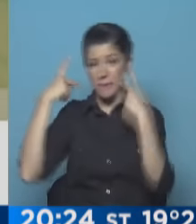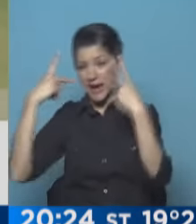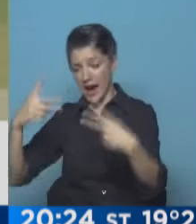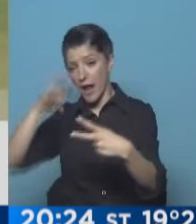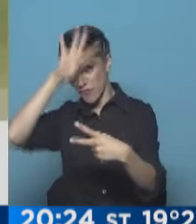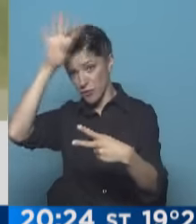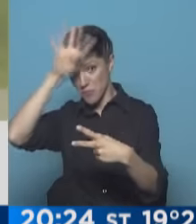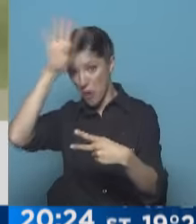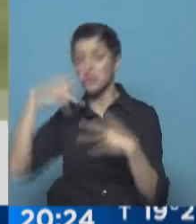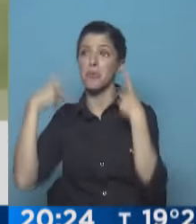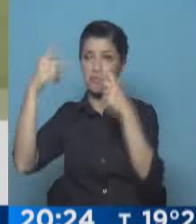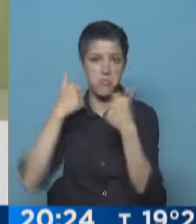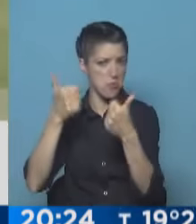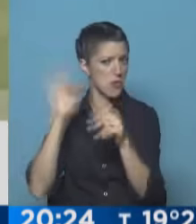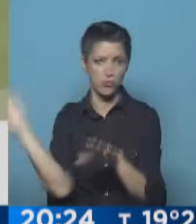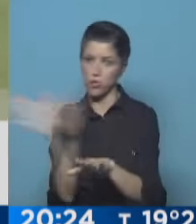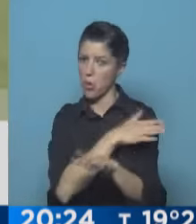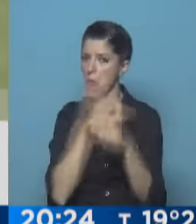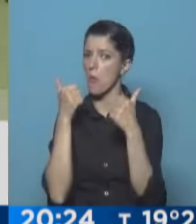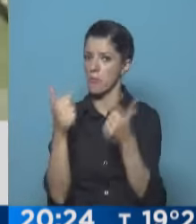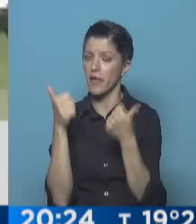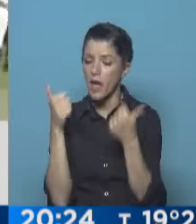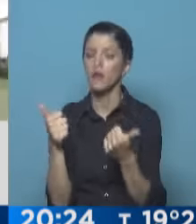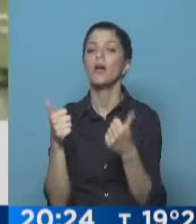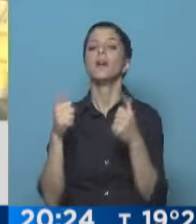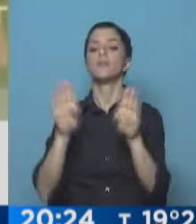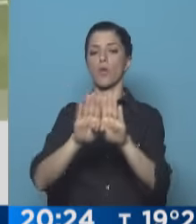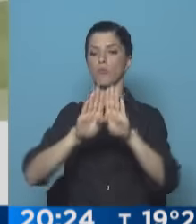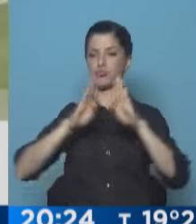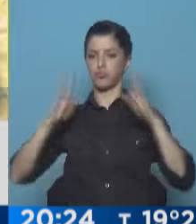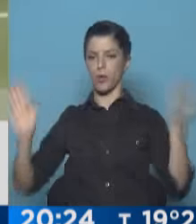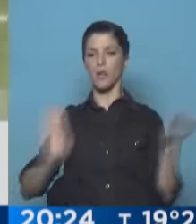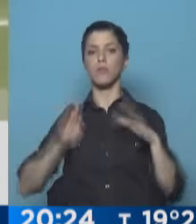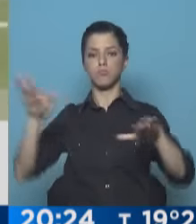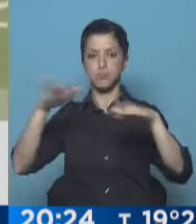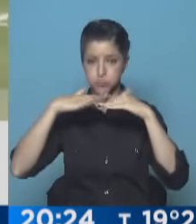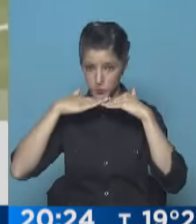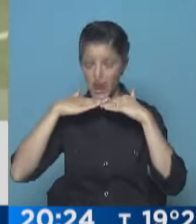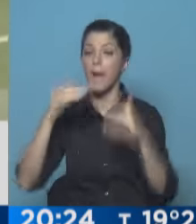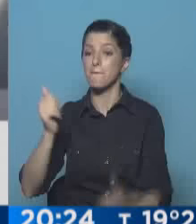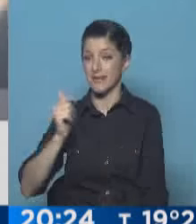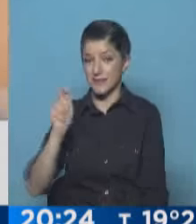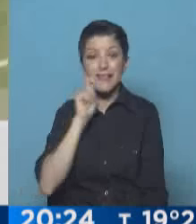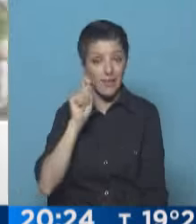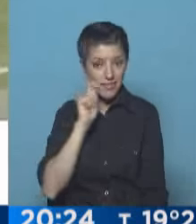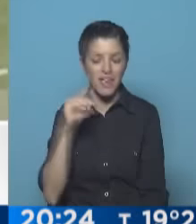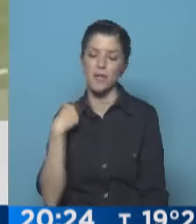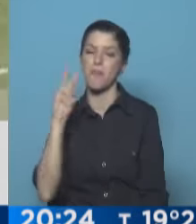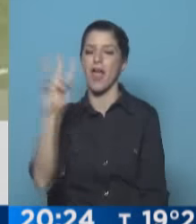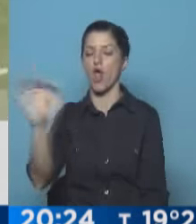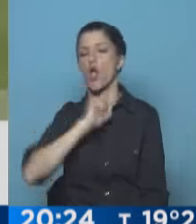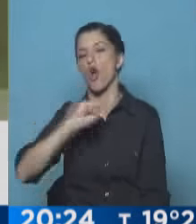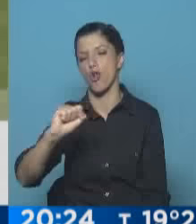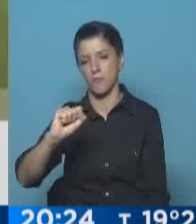se portaron muy bien, abrieron las puertas de la tribuna visitante y allí está el taco